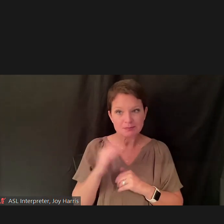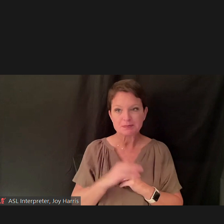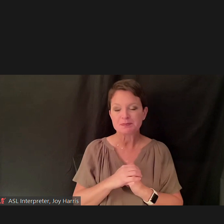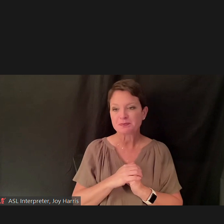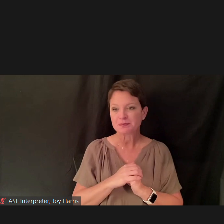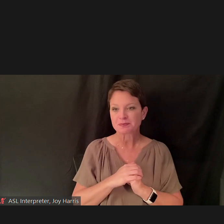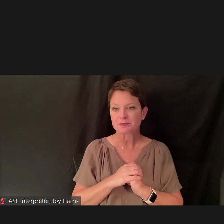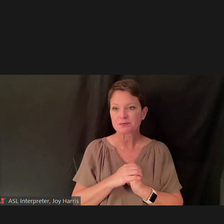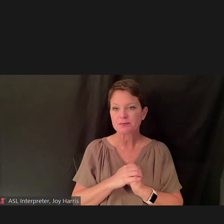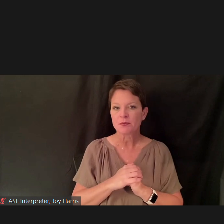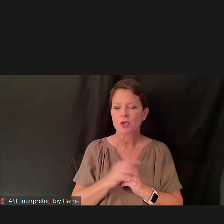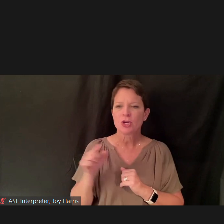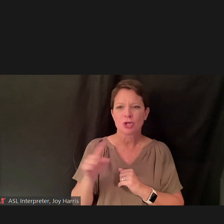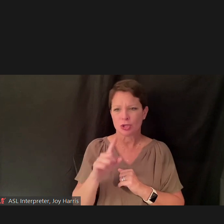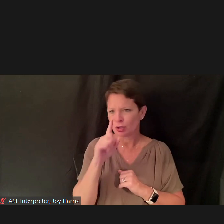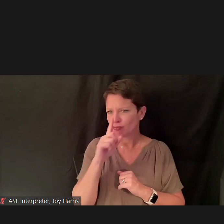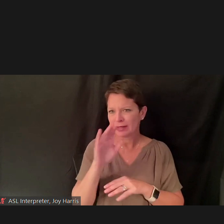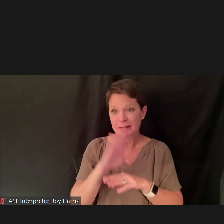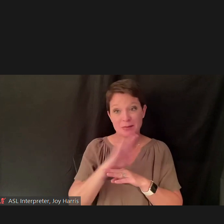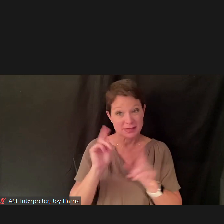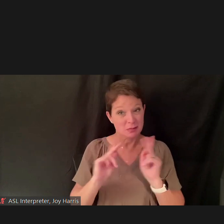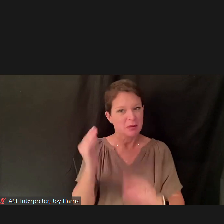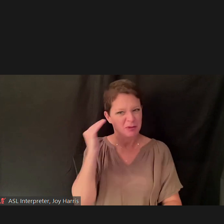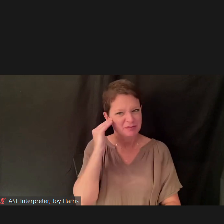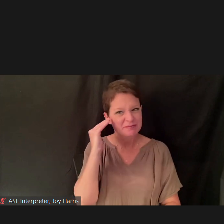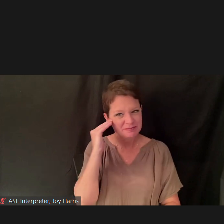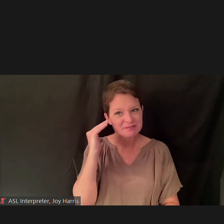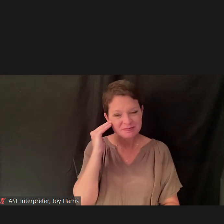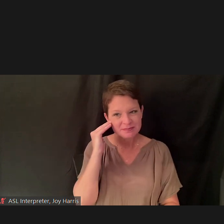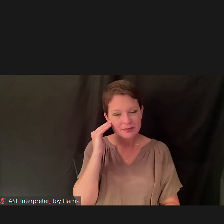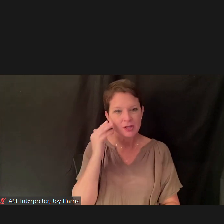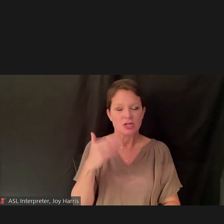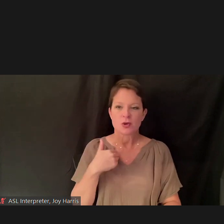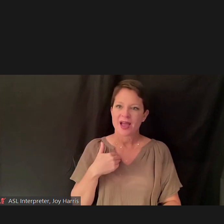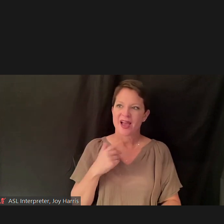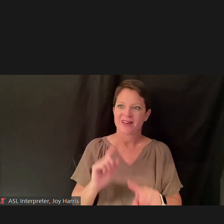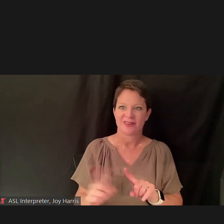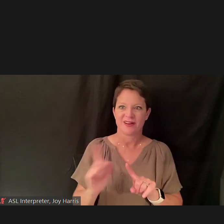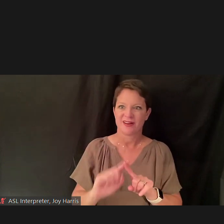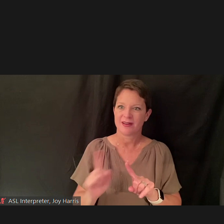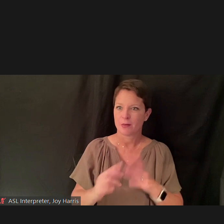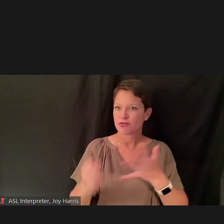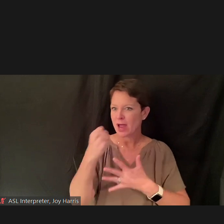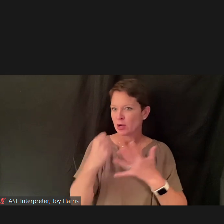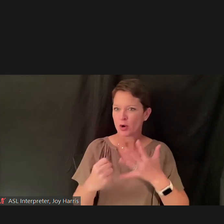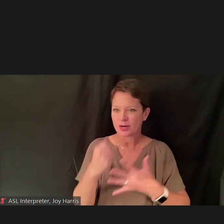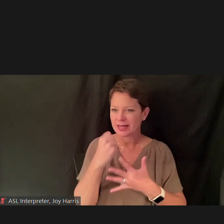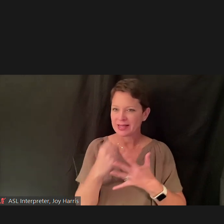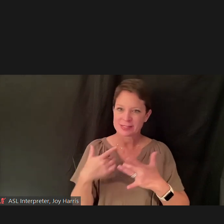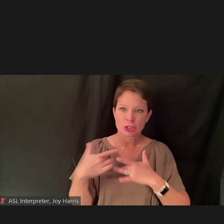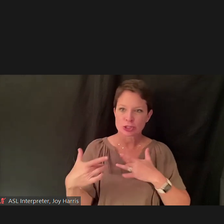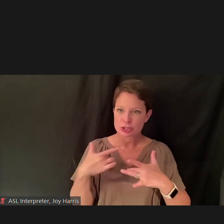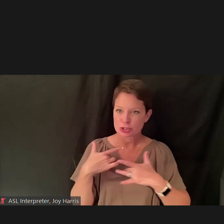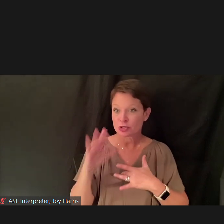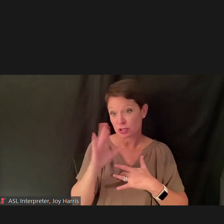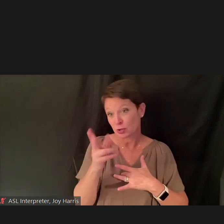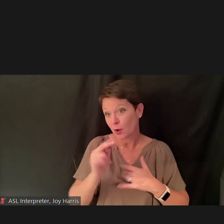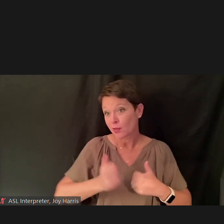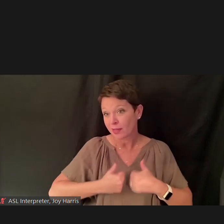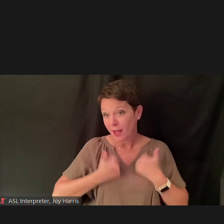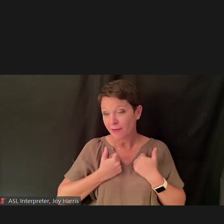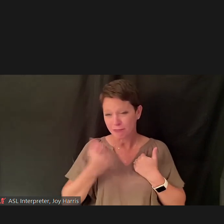puedes apoyar a tus clientes, miembros en tu comunidad. Sabemos que todos estamos muy